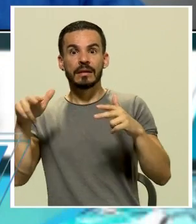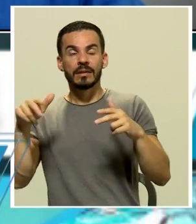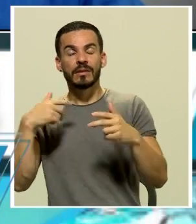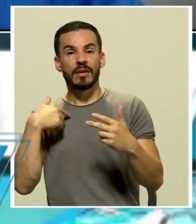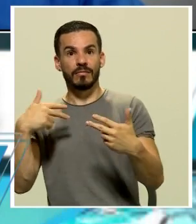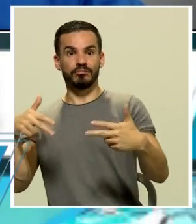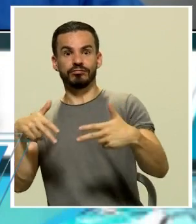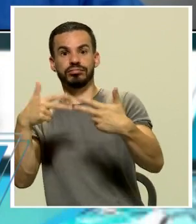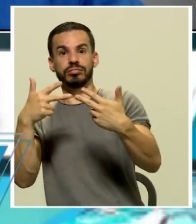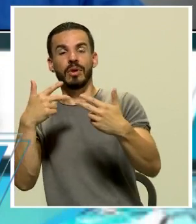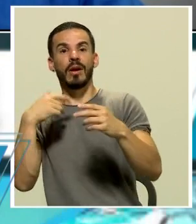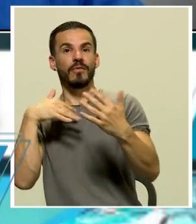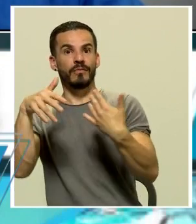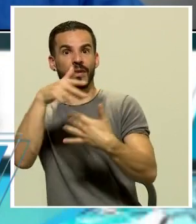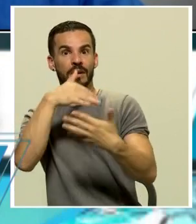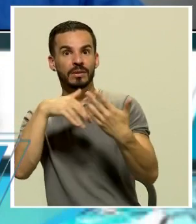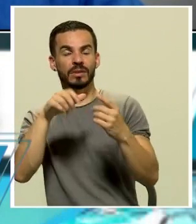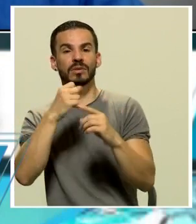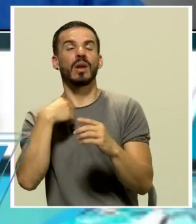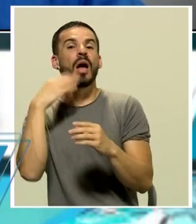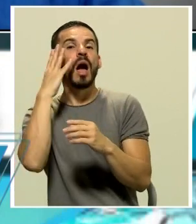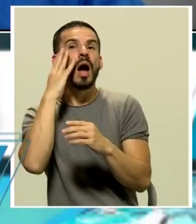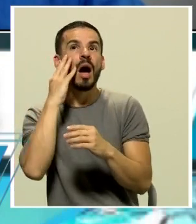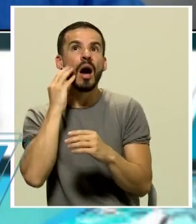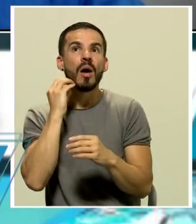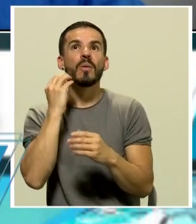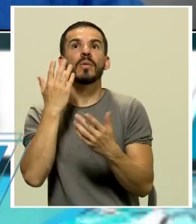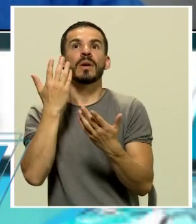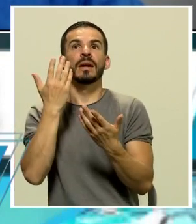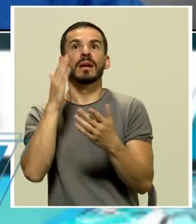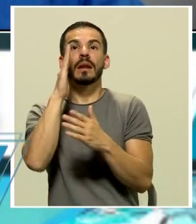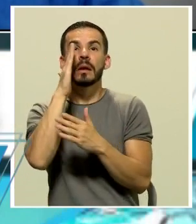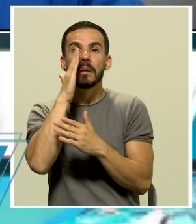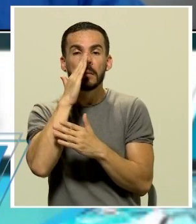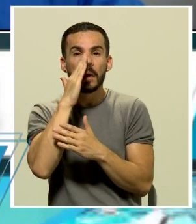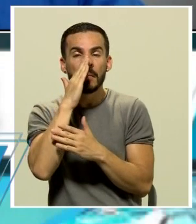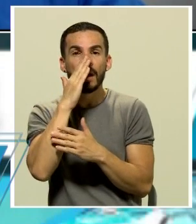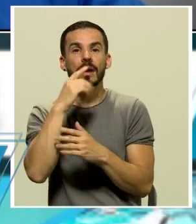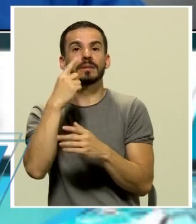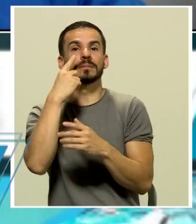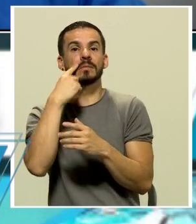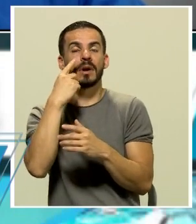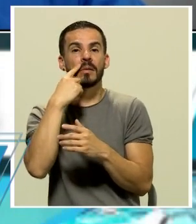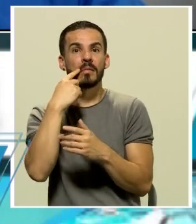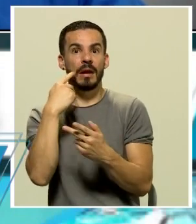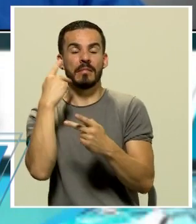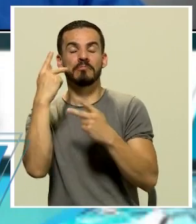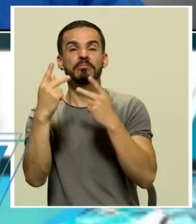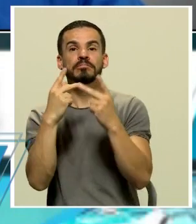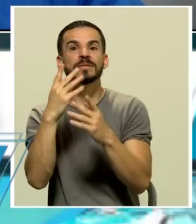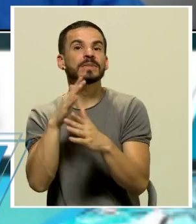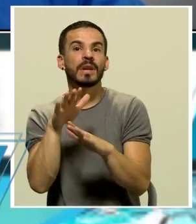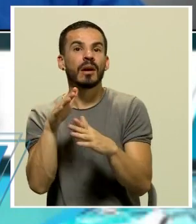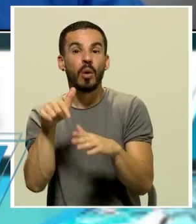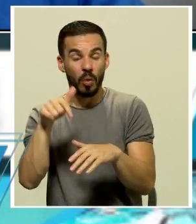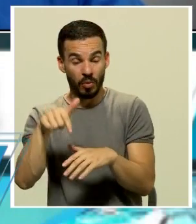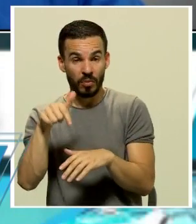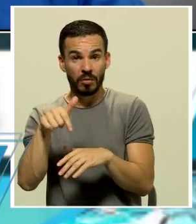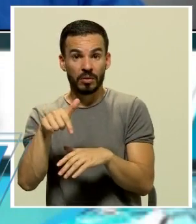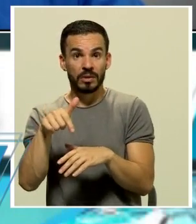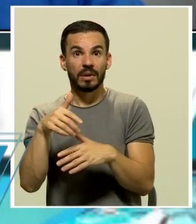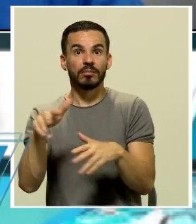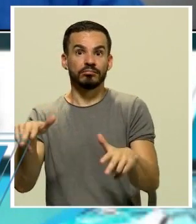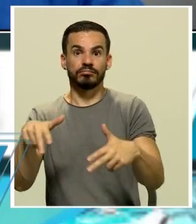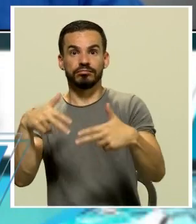telerelacionarse socialmente. Los abuelitos, las mamás, los papás se visitan hoy